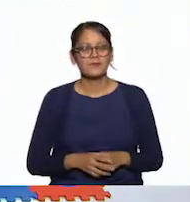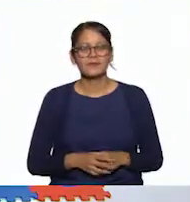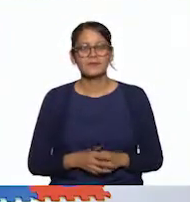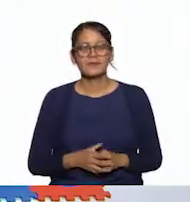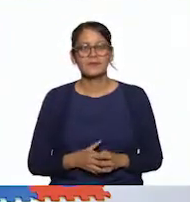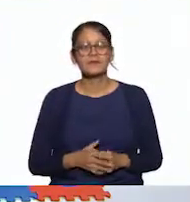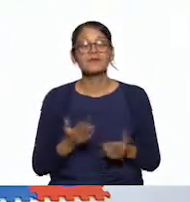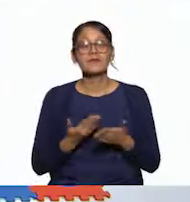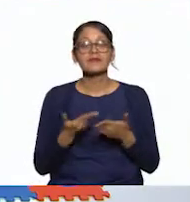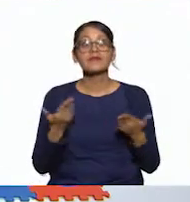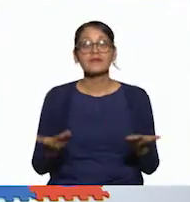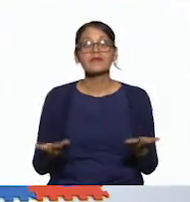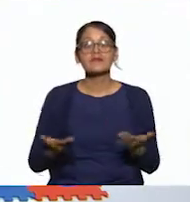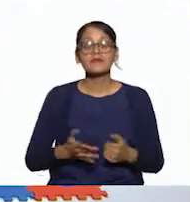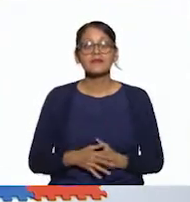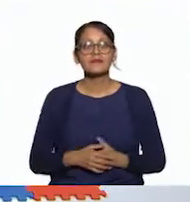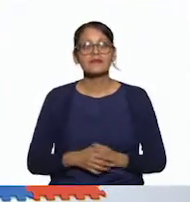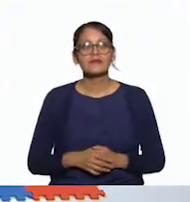Ahora